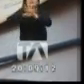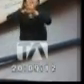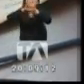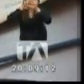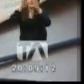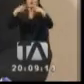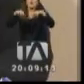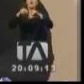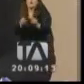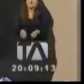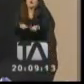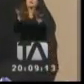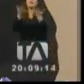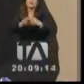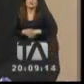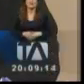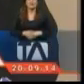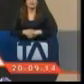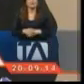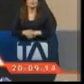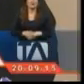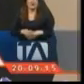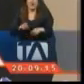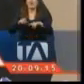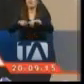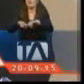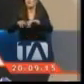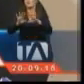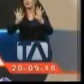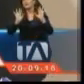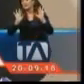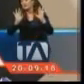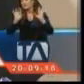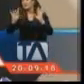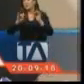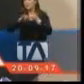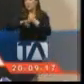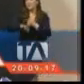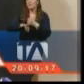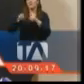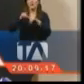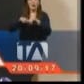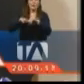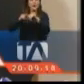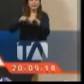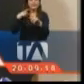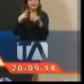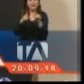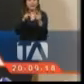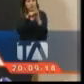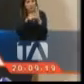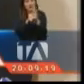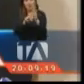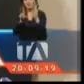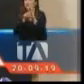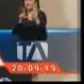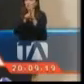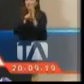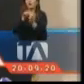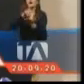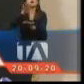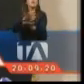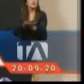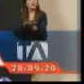claridad el monto actual. Dependerá de la definición de la normativa vigente